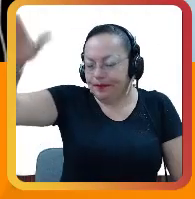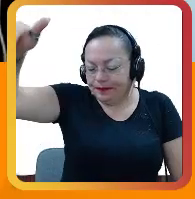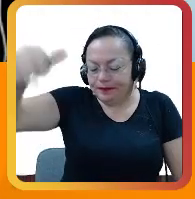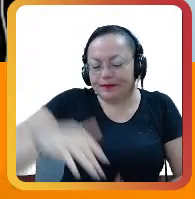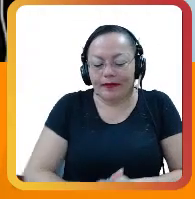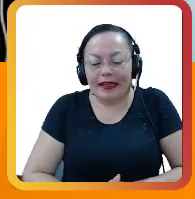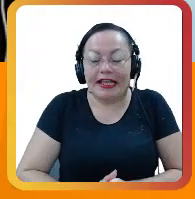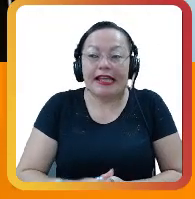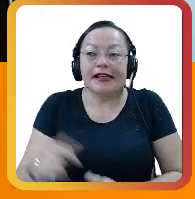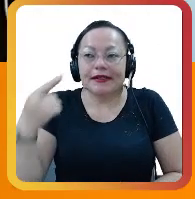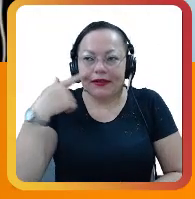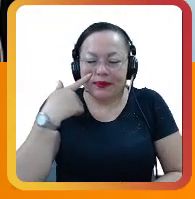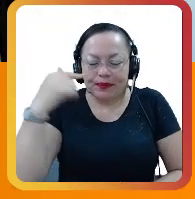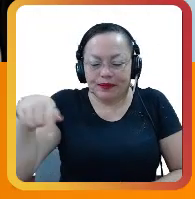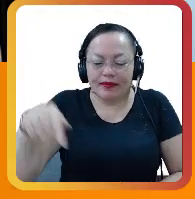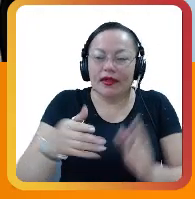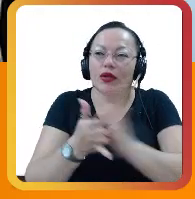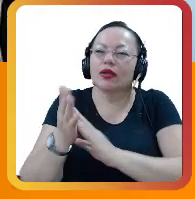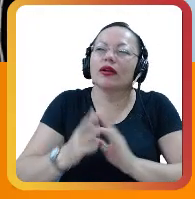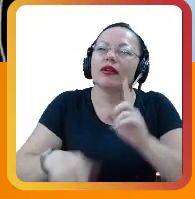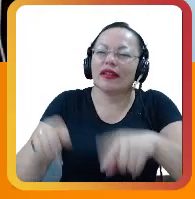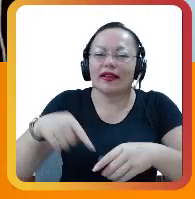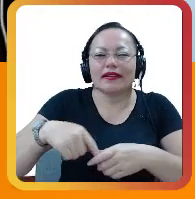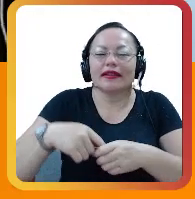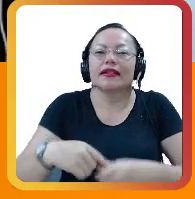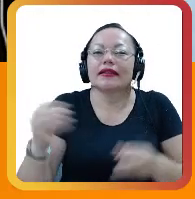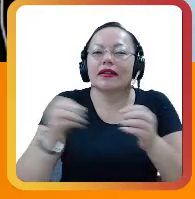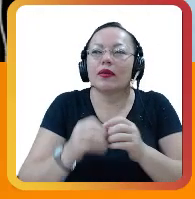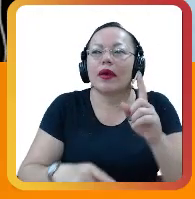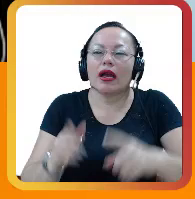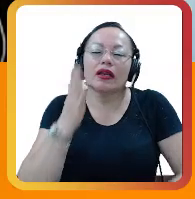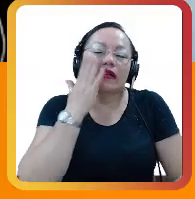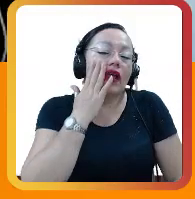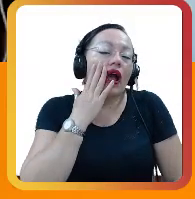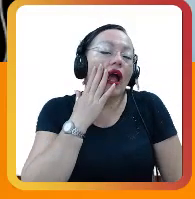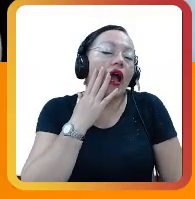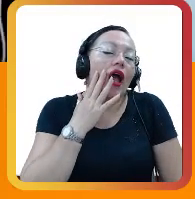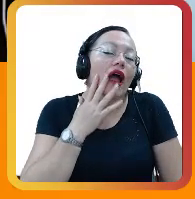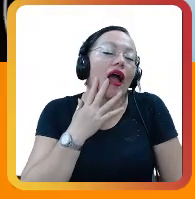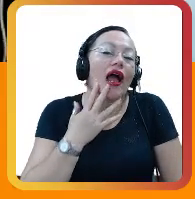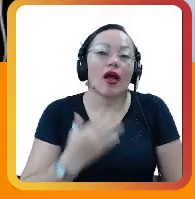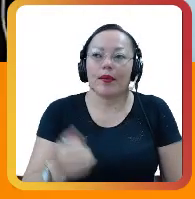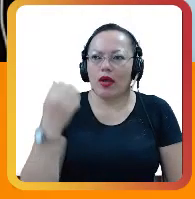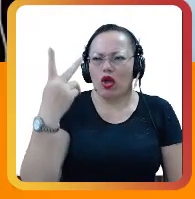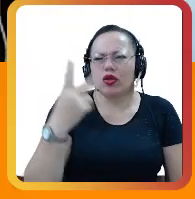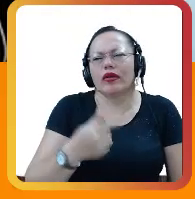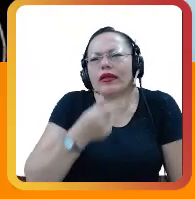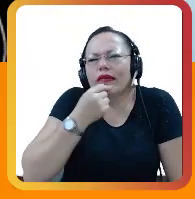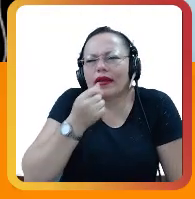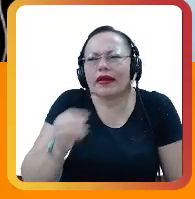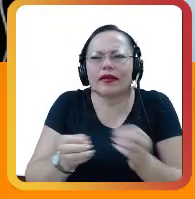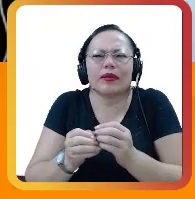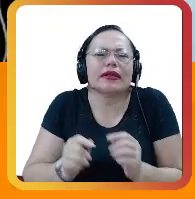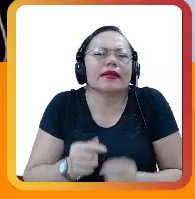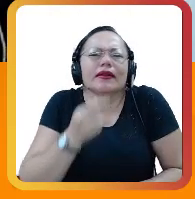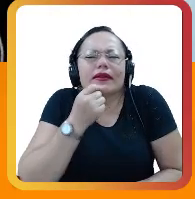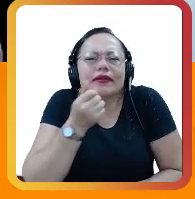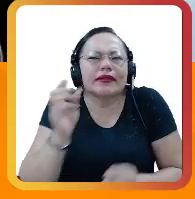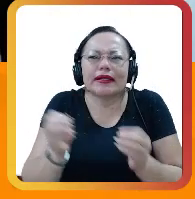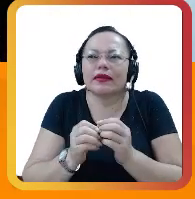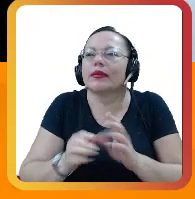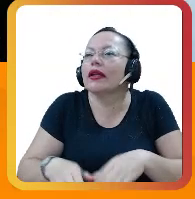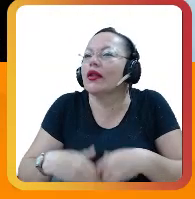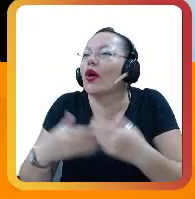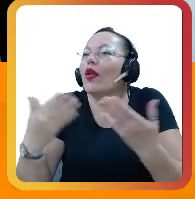tenemos unos remedios para combatir la anemia. Son dos remedios muy fáciles y muy sencillos para combatir la